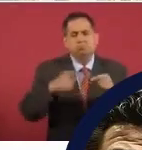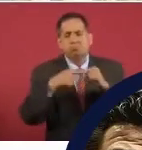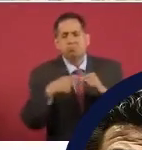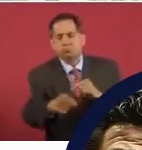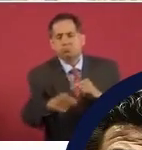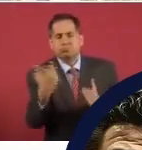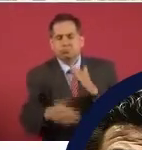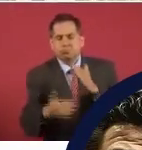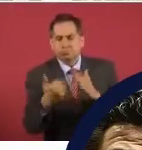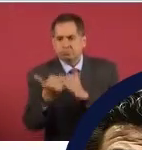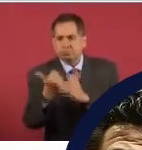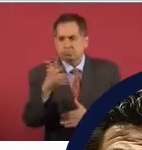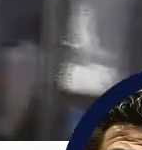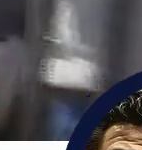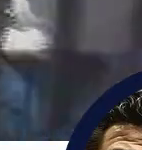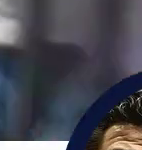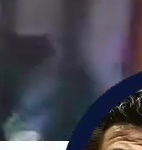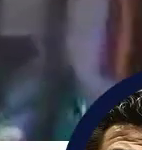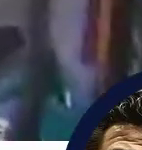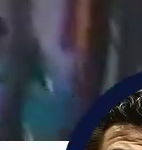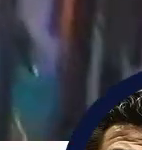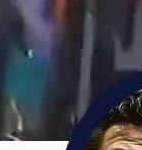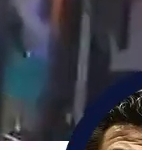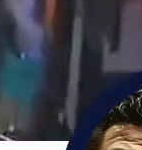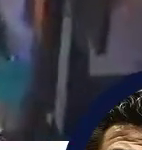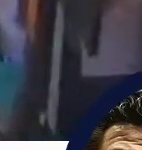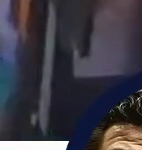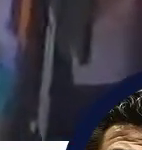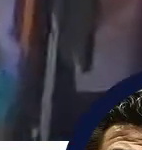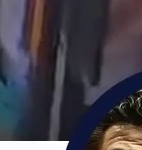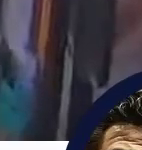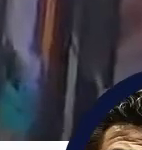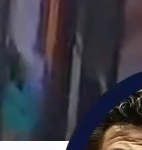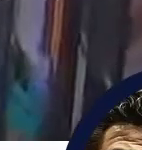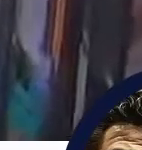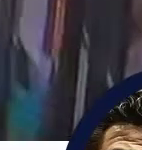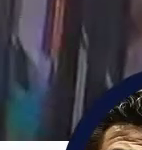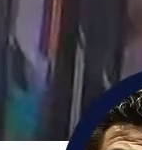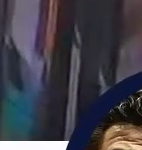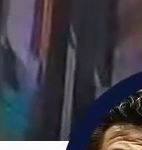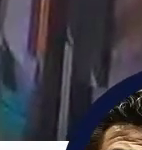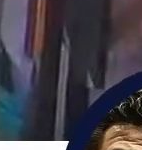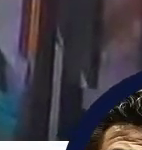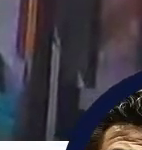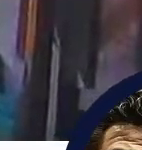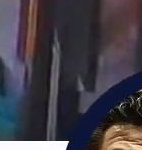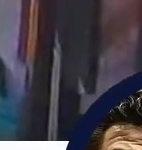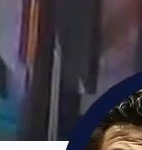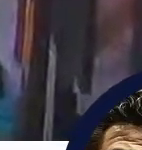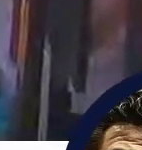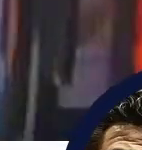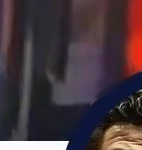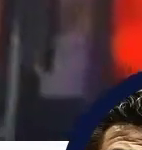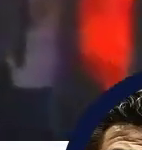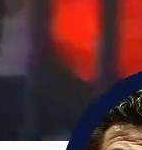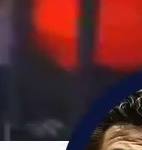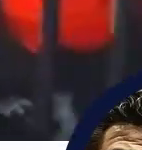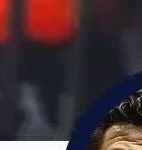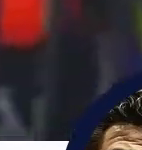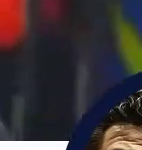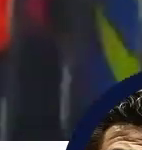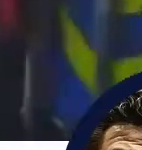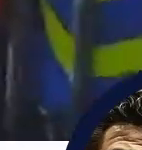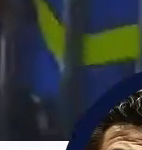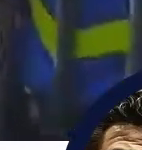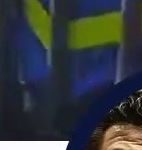en la plaza de la constitución en el zócalo de la ciudad de méxico para escuchar el mensaje del presidente con motivo del primer año de